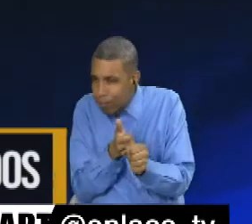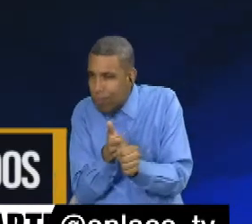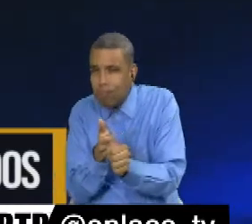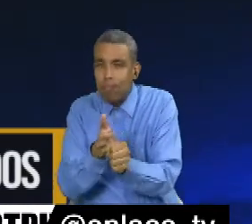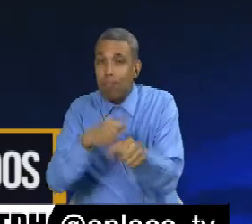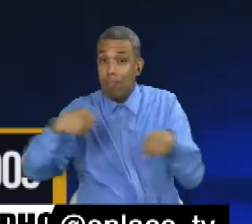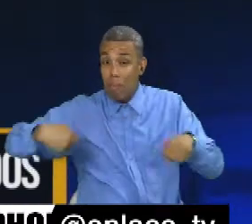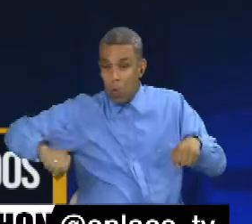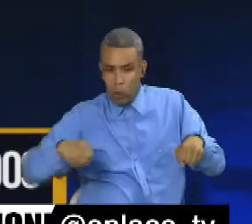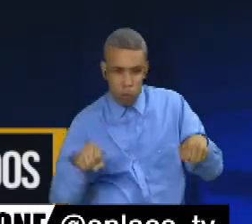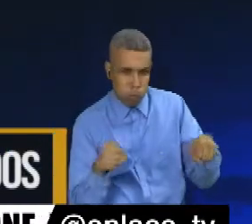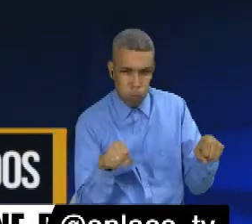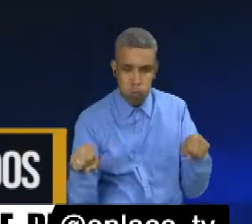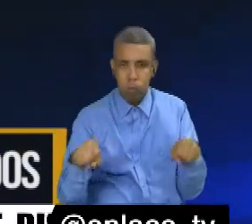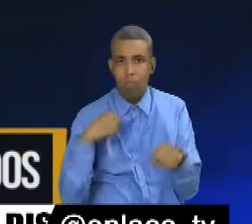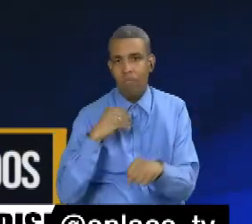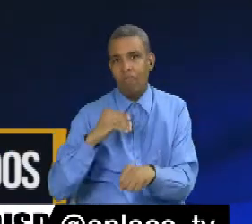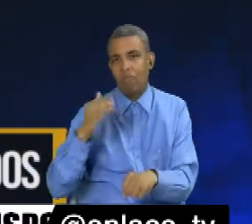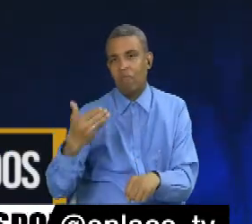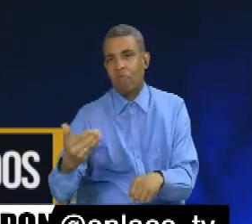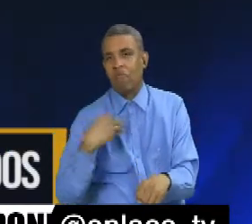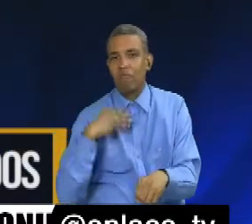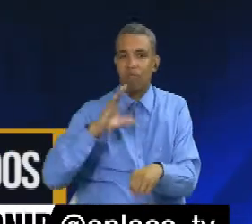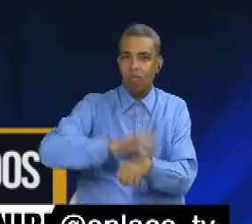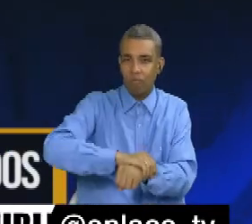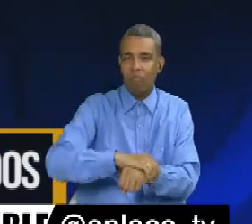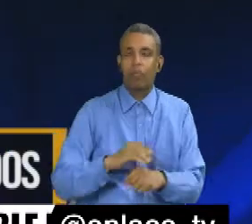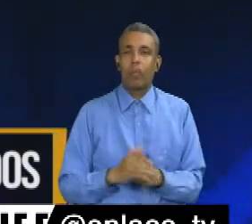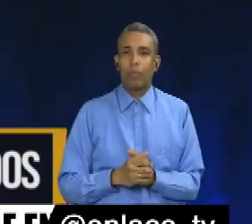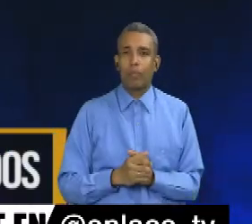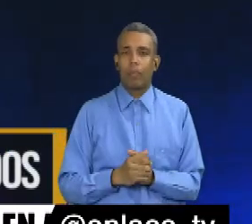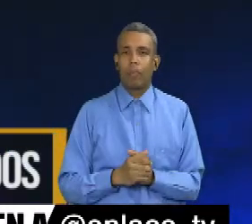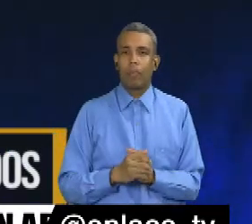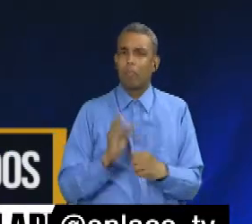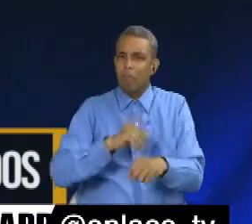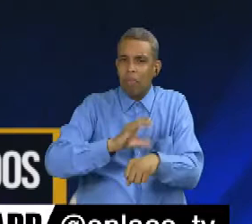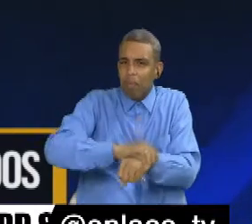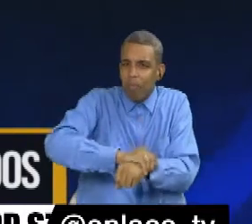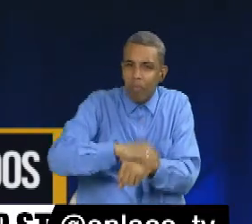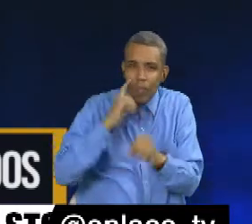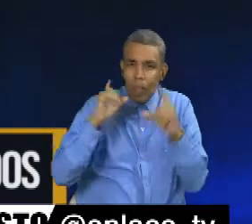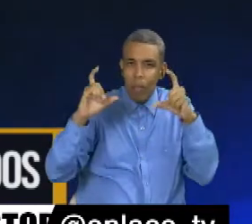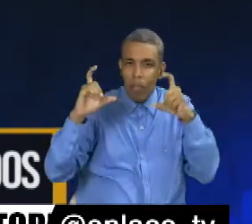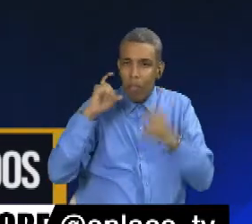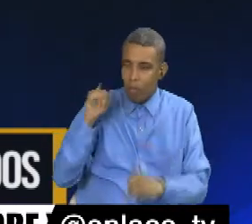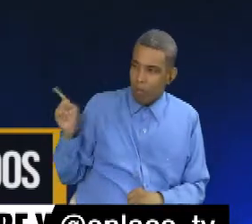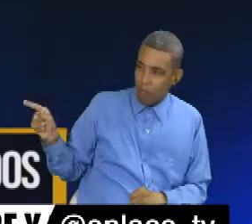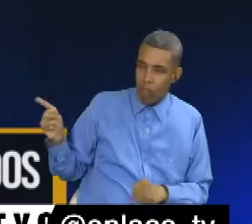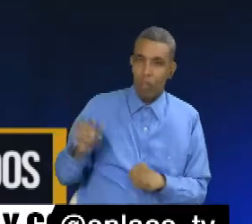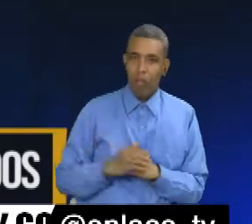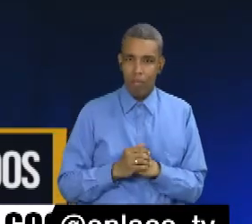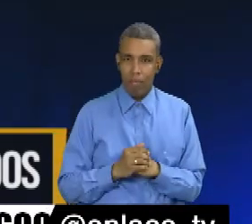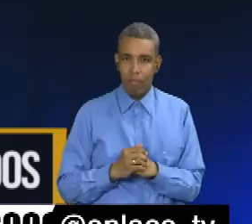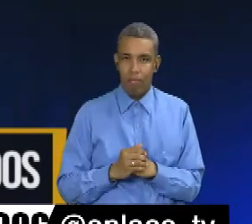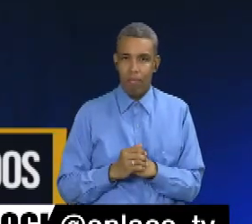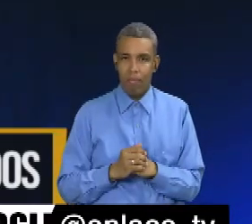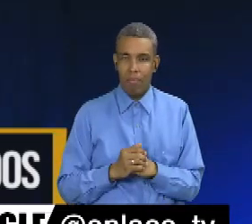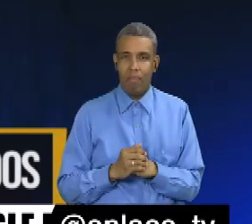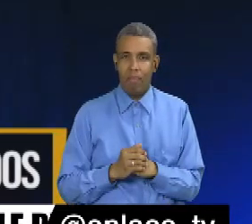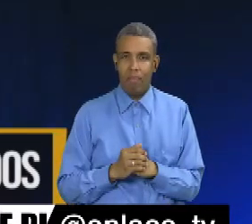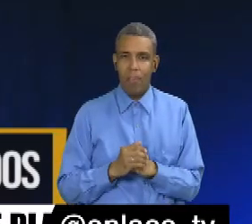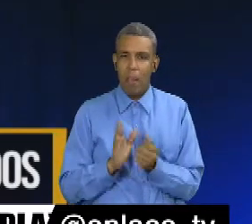motocicleta. El retenido y posteriormente capturado por las autoridades aparece en esta fotografía suministrada por los habitantes del barrio El